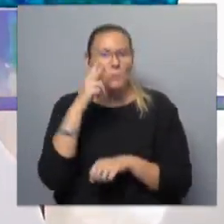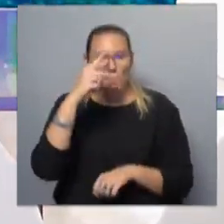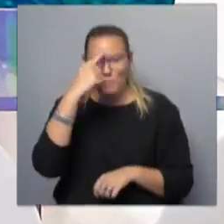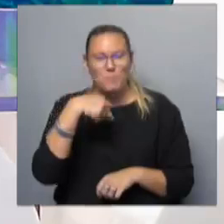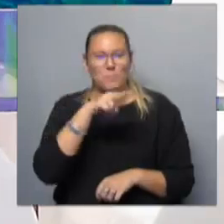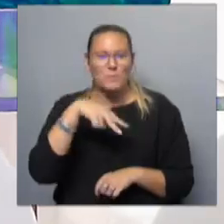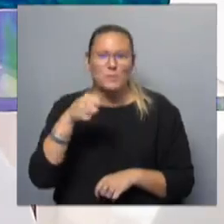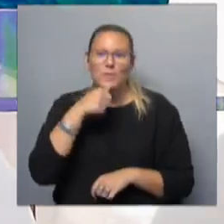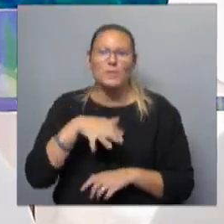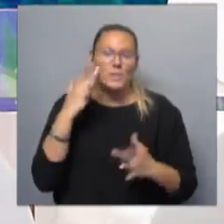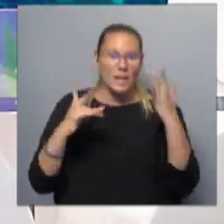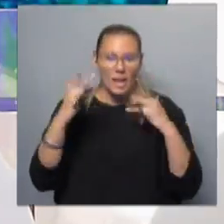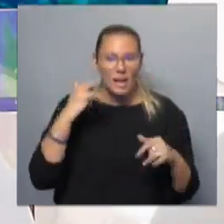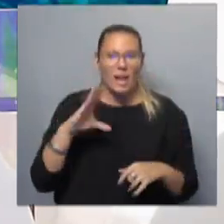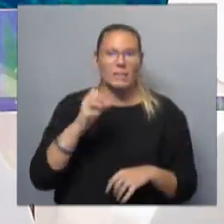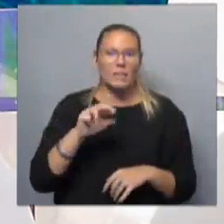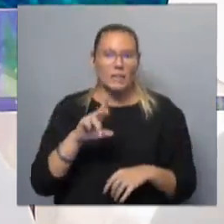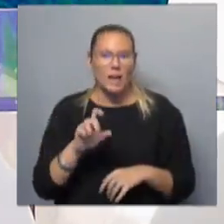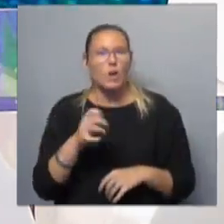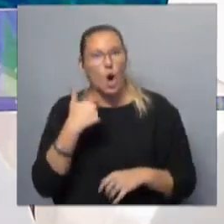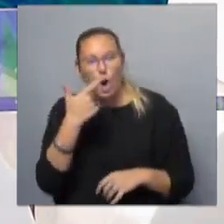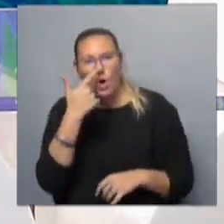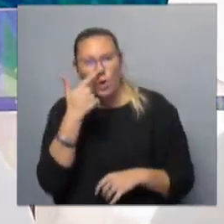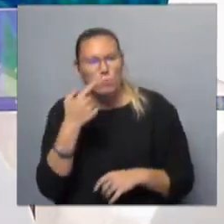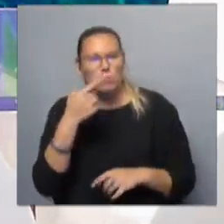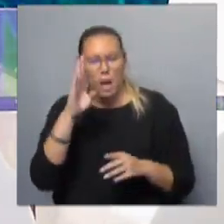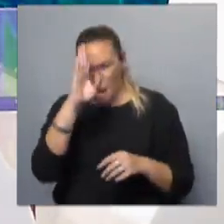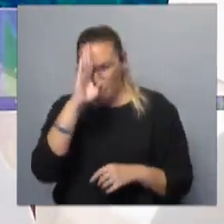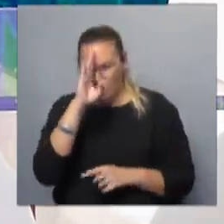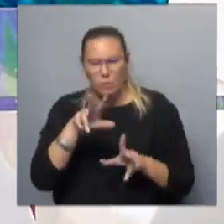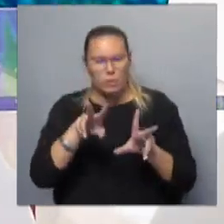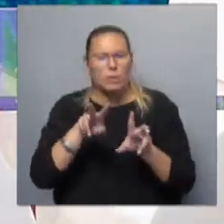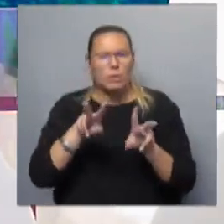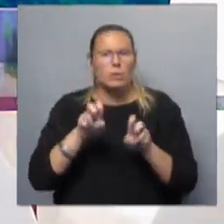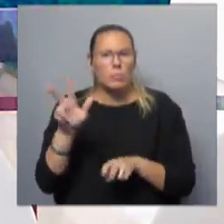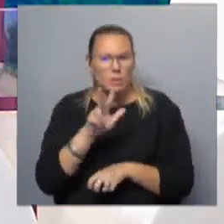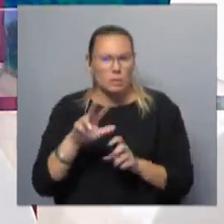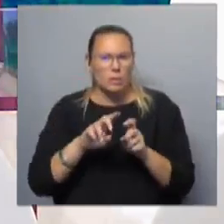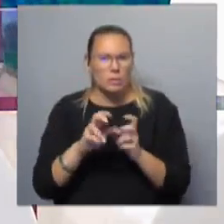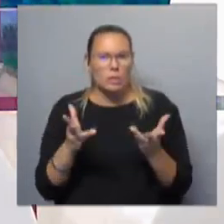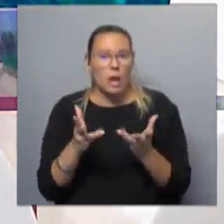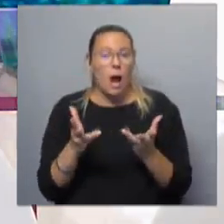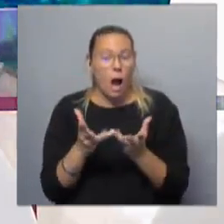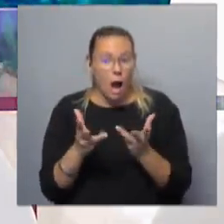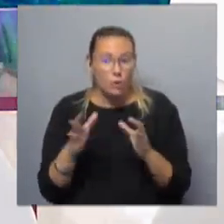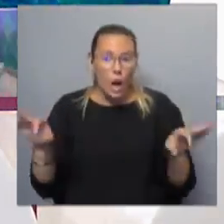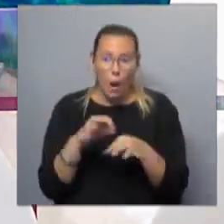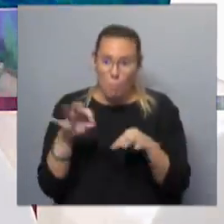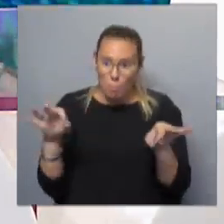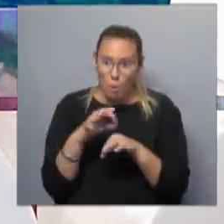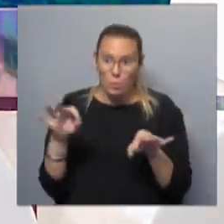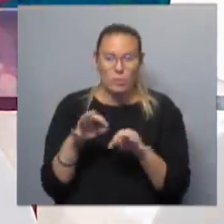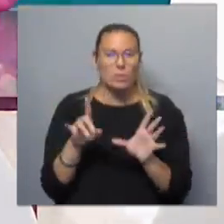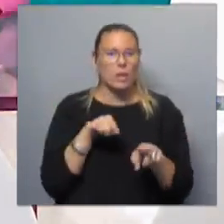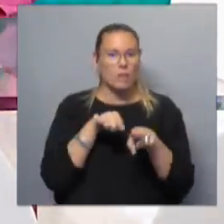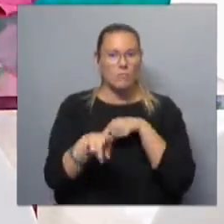Arte, tuvimos a Carlos de Masi ahí desasnándonos con el tema de los, del desembarco de los 33 orientales y ahora se viene música en vivo, un trío hermosísimo.